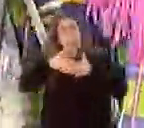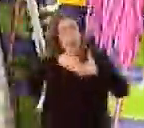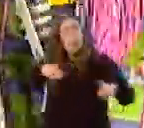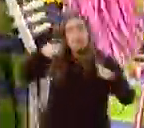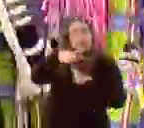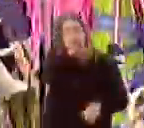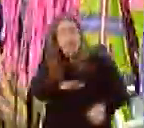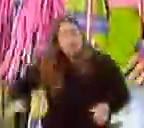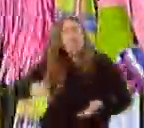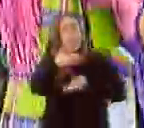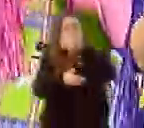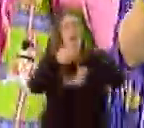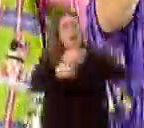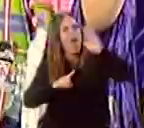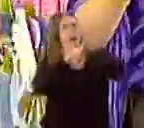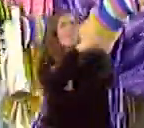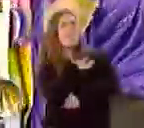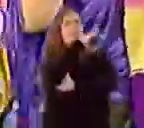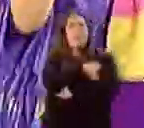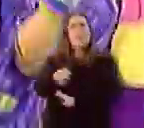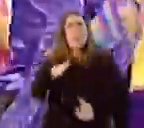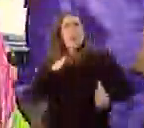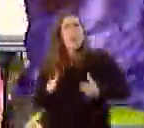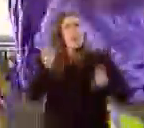futuro y no sea un amor